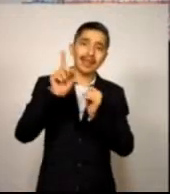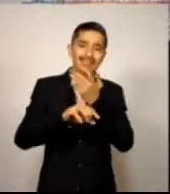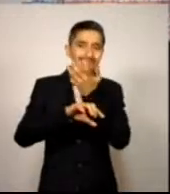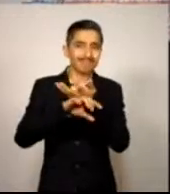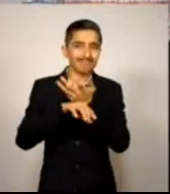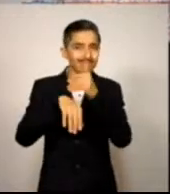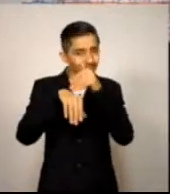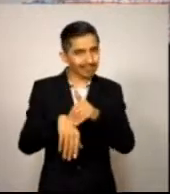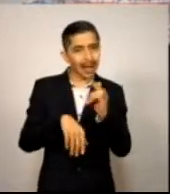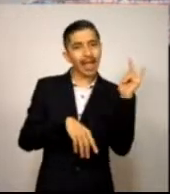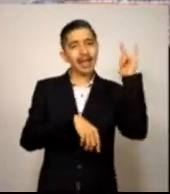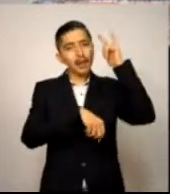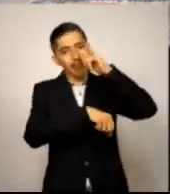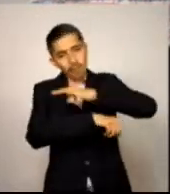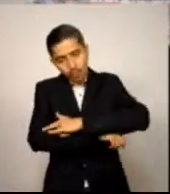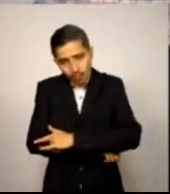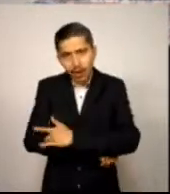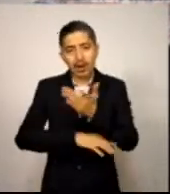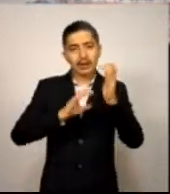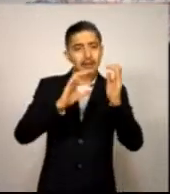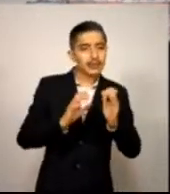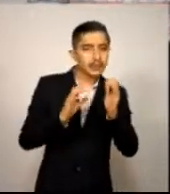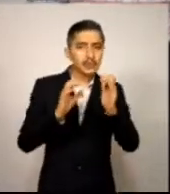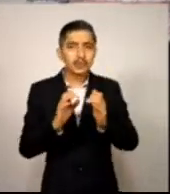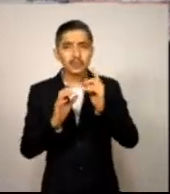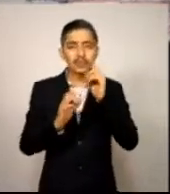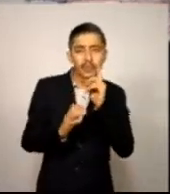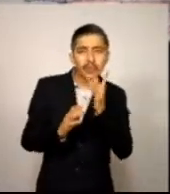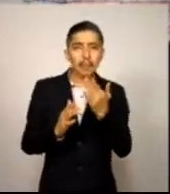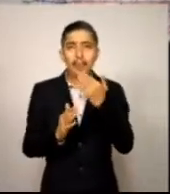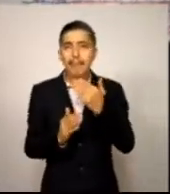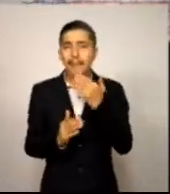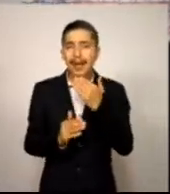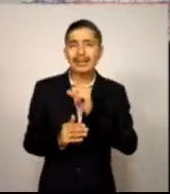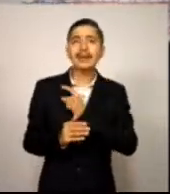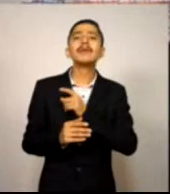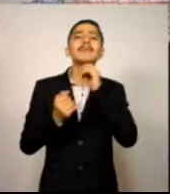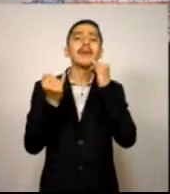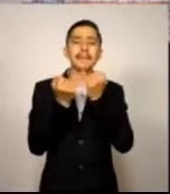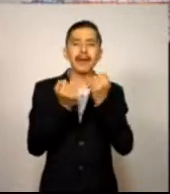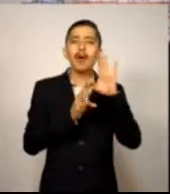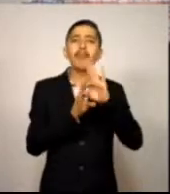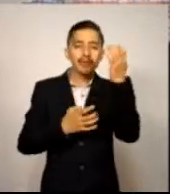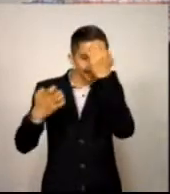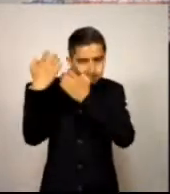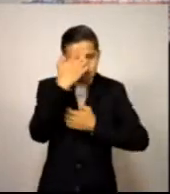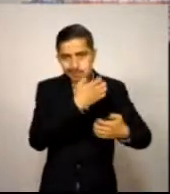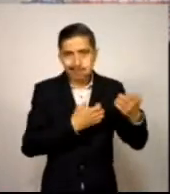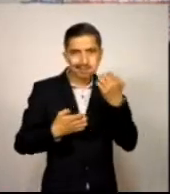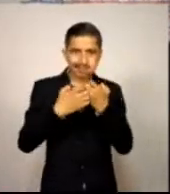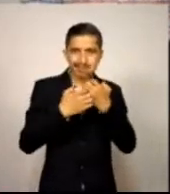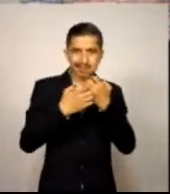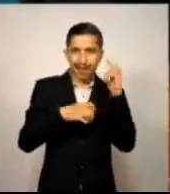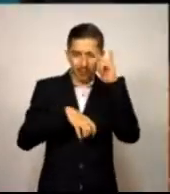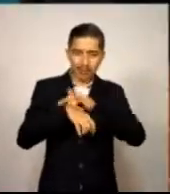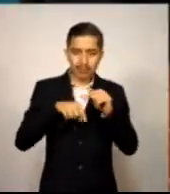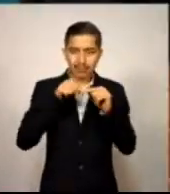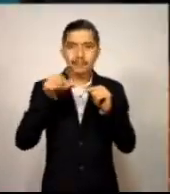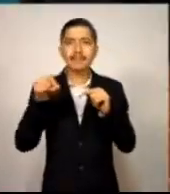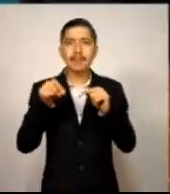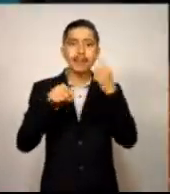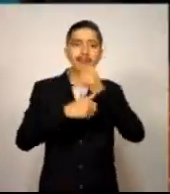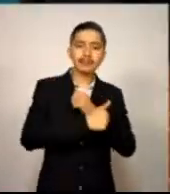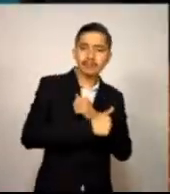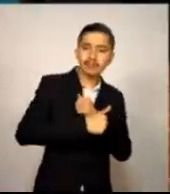eeuu en el aeropuerto en las puntos de revisión de tal